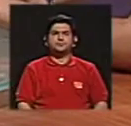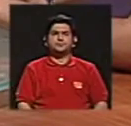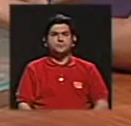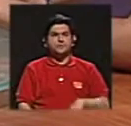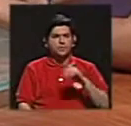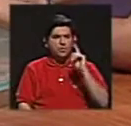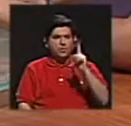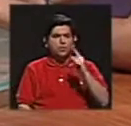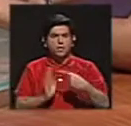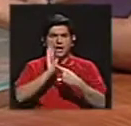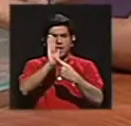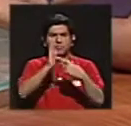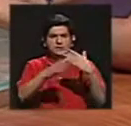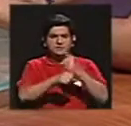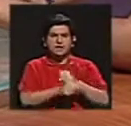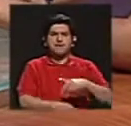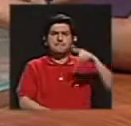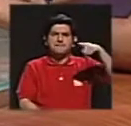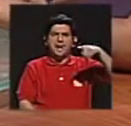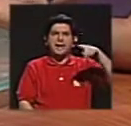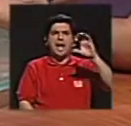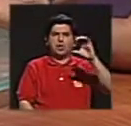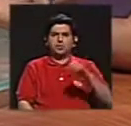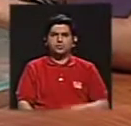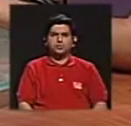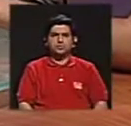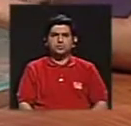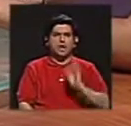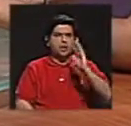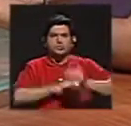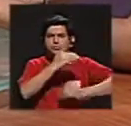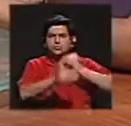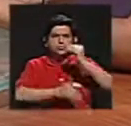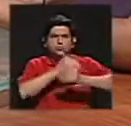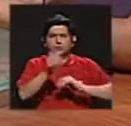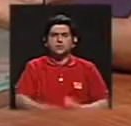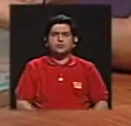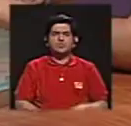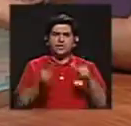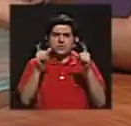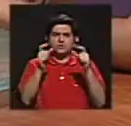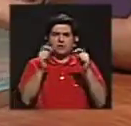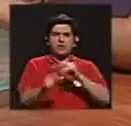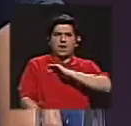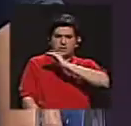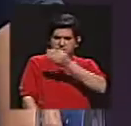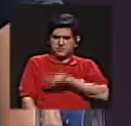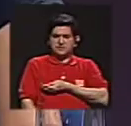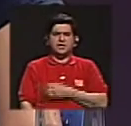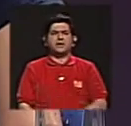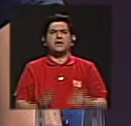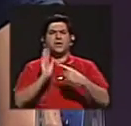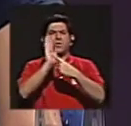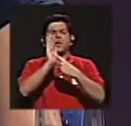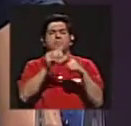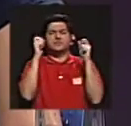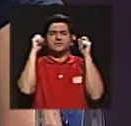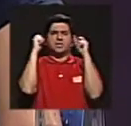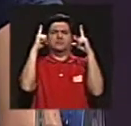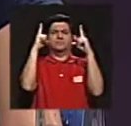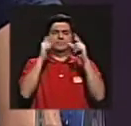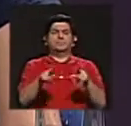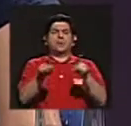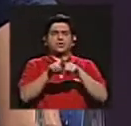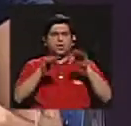la exposición que hizo Paca Cruz respecto a su proceso de cáncer de mama, que fue una exposición impresionante y